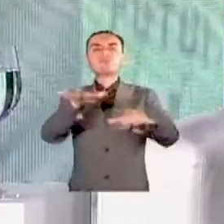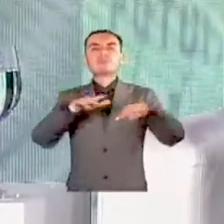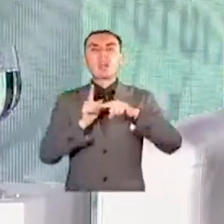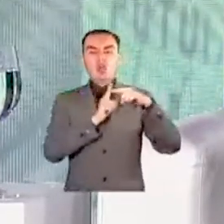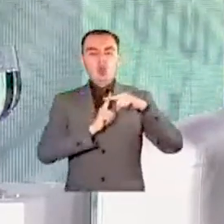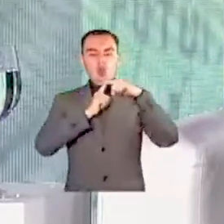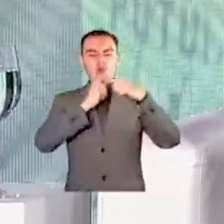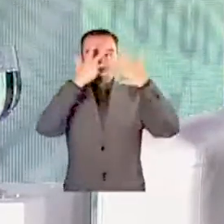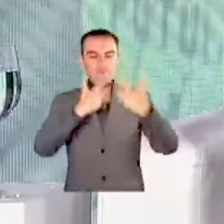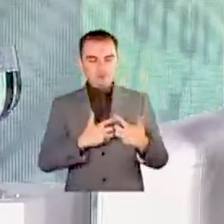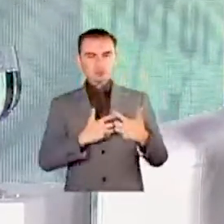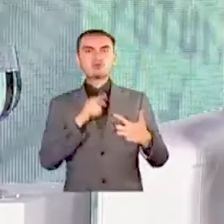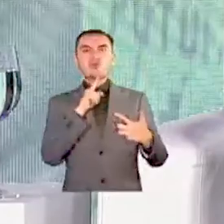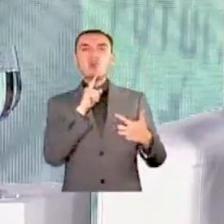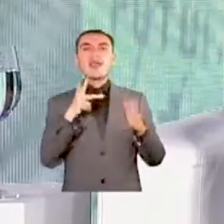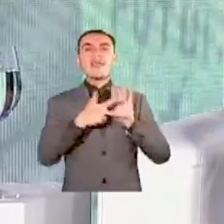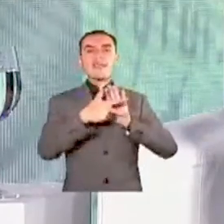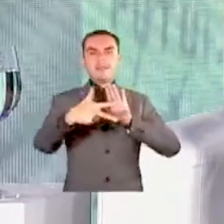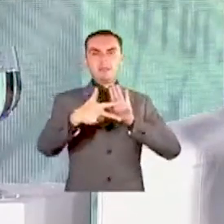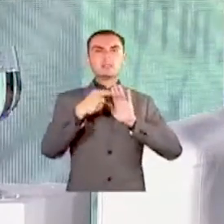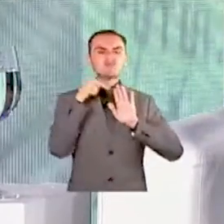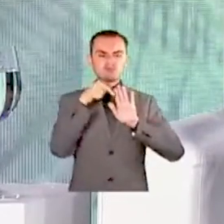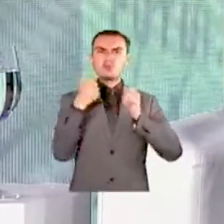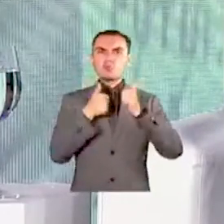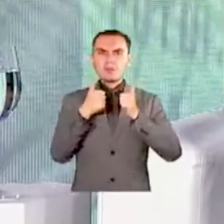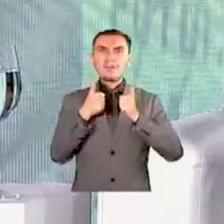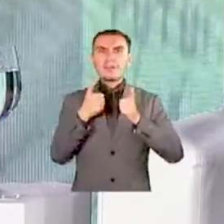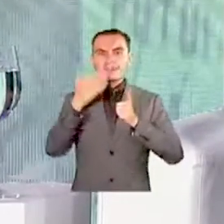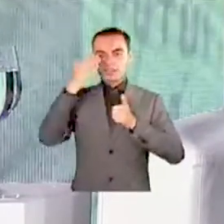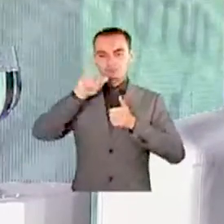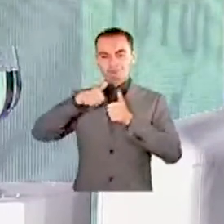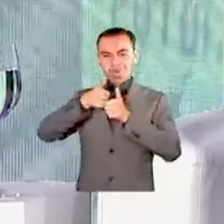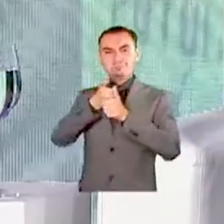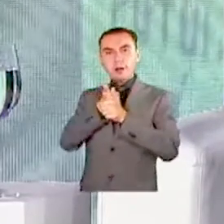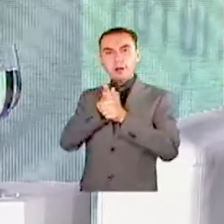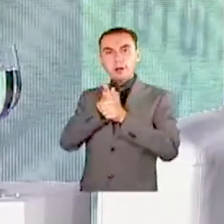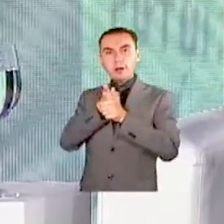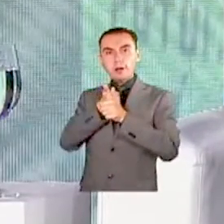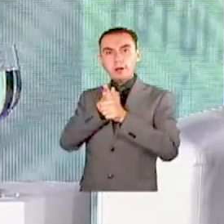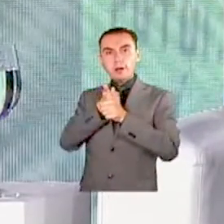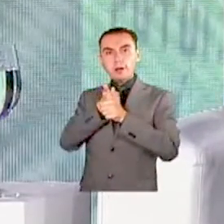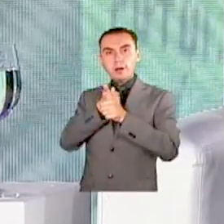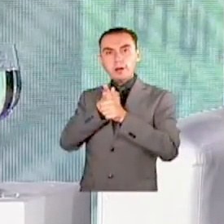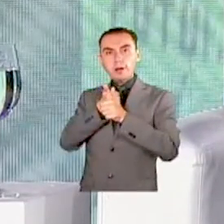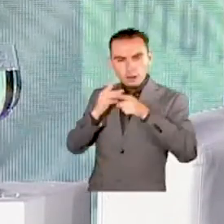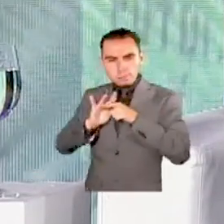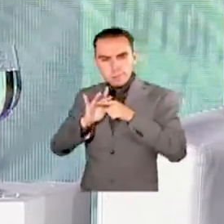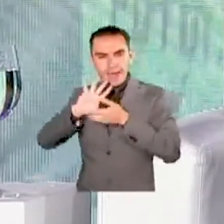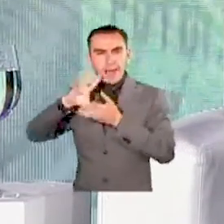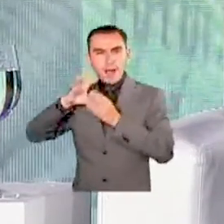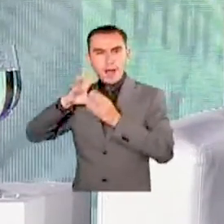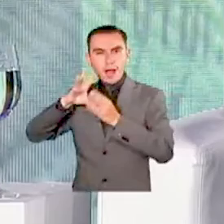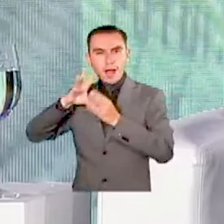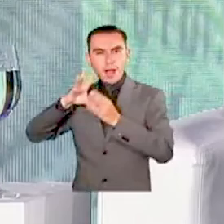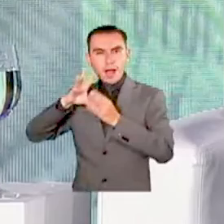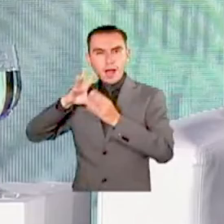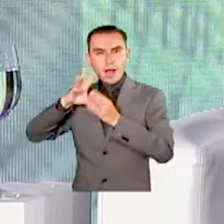una función constitucional que es hacer seguimiento a la implementación del acuerdo.